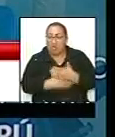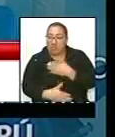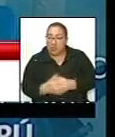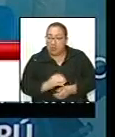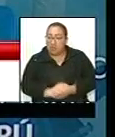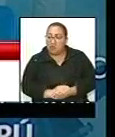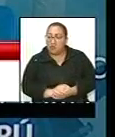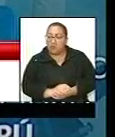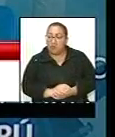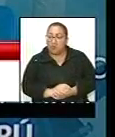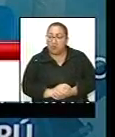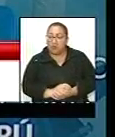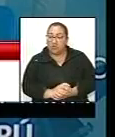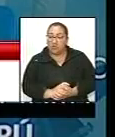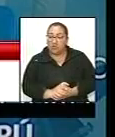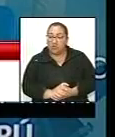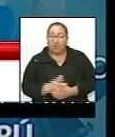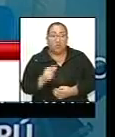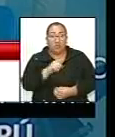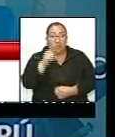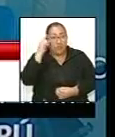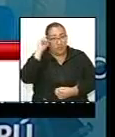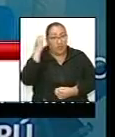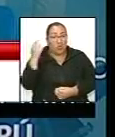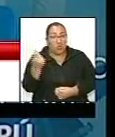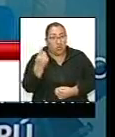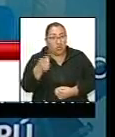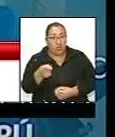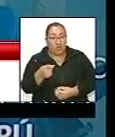discapacidad. ¿Ustedes creen que era la única?